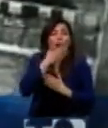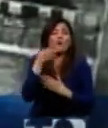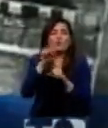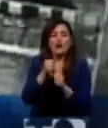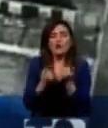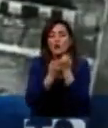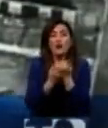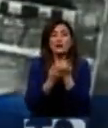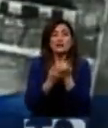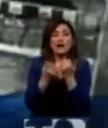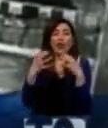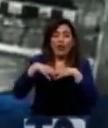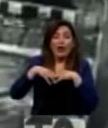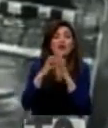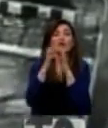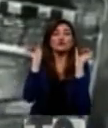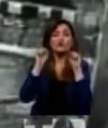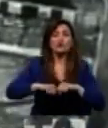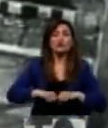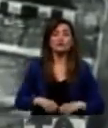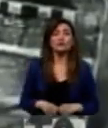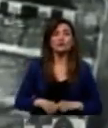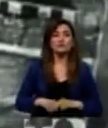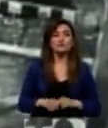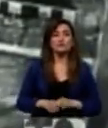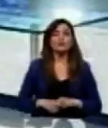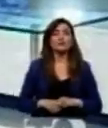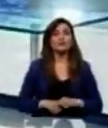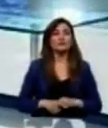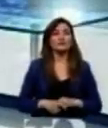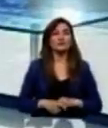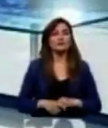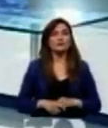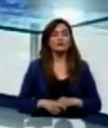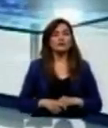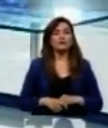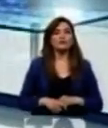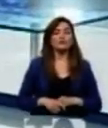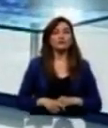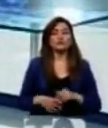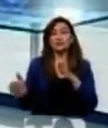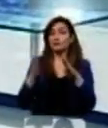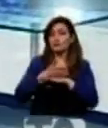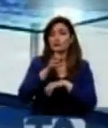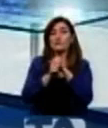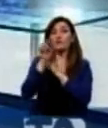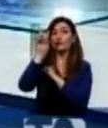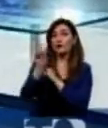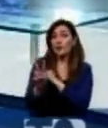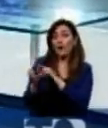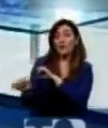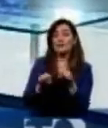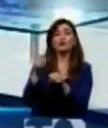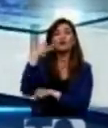posible levantarse de los escombros. Joana Ramos, 24 horas. Y 2 años después del terremoto